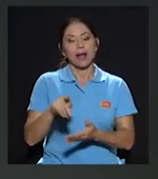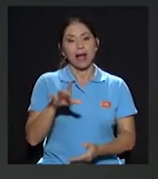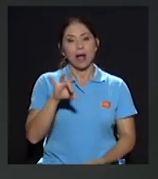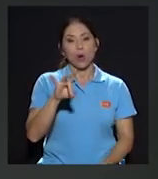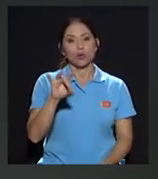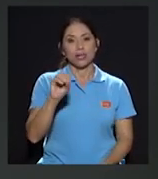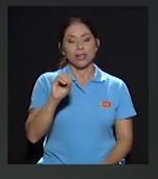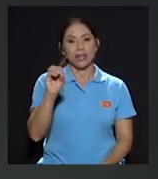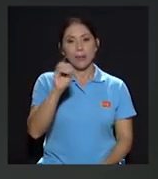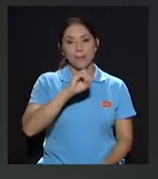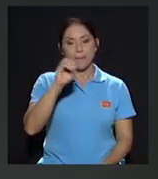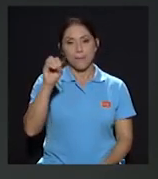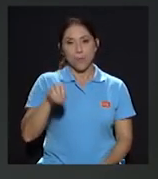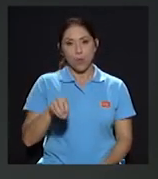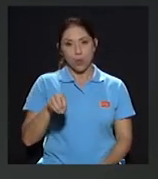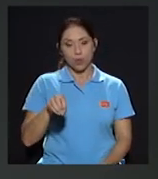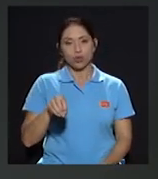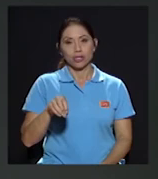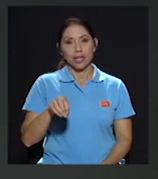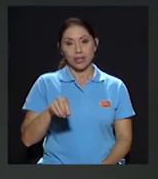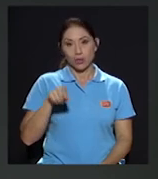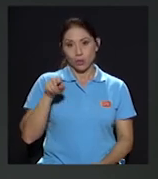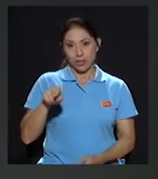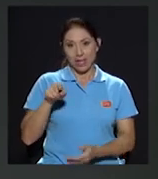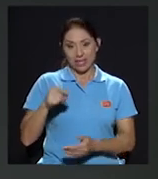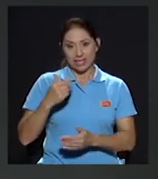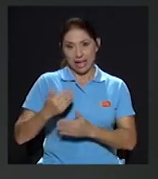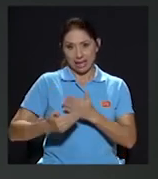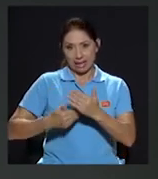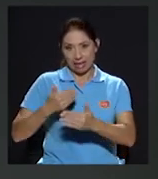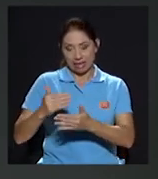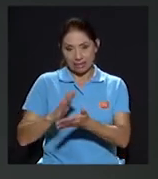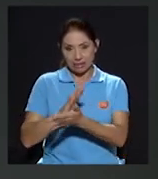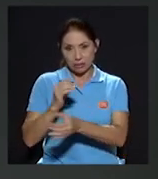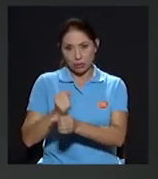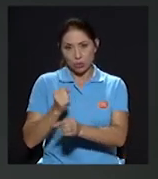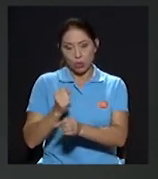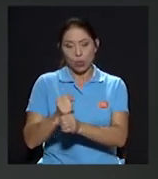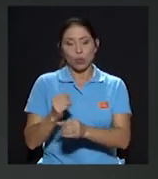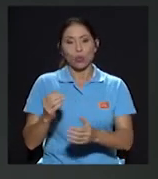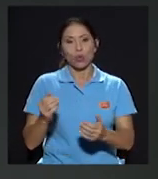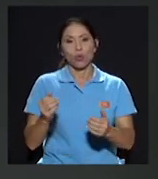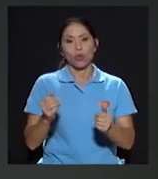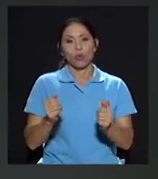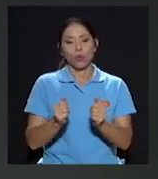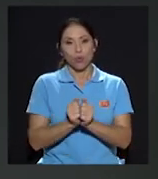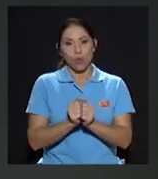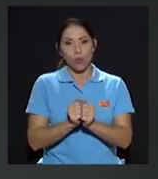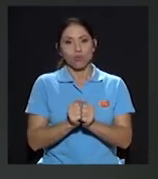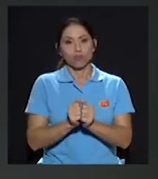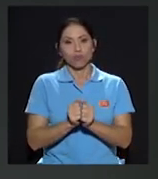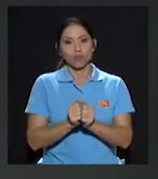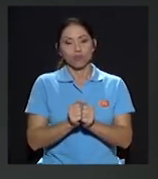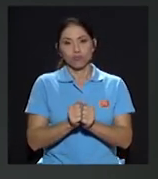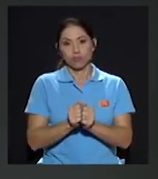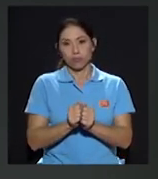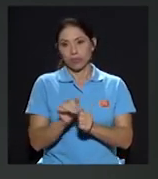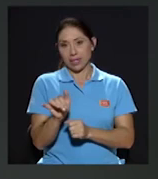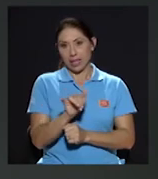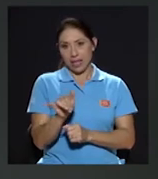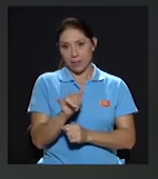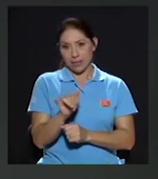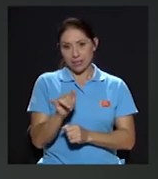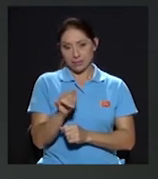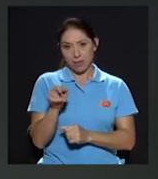ciento de esa gestión con la misma fuente